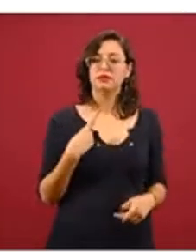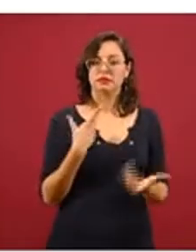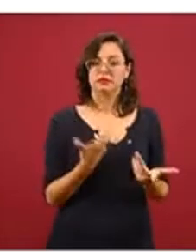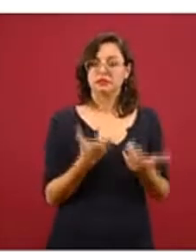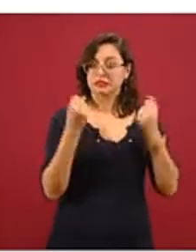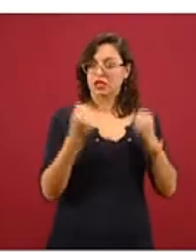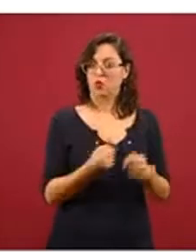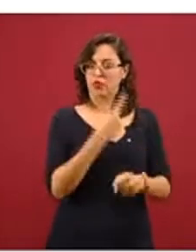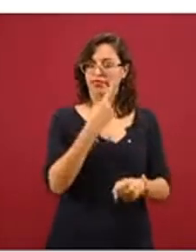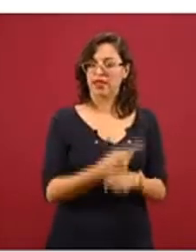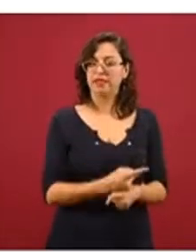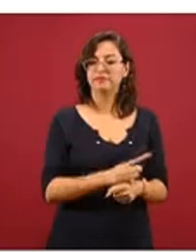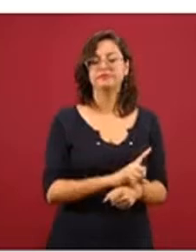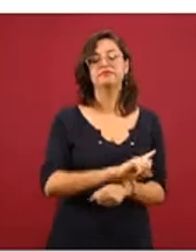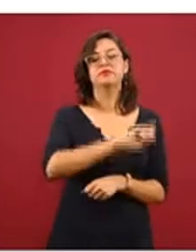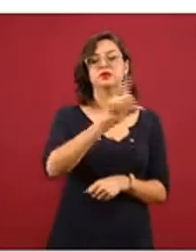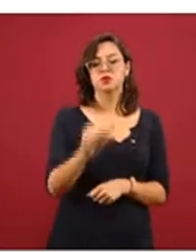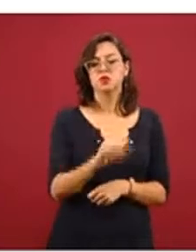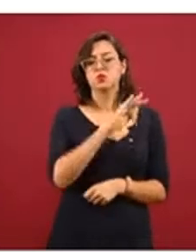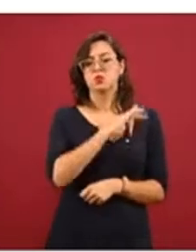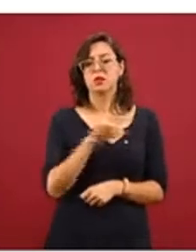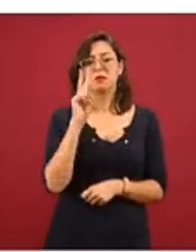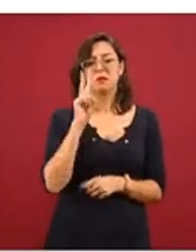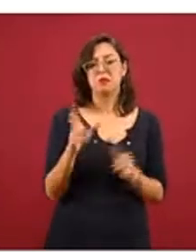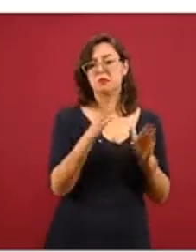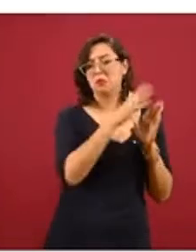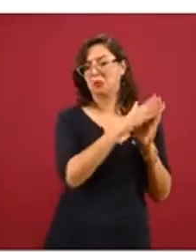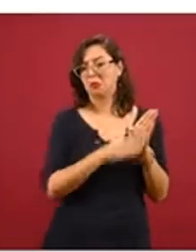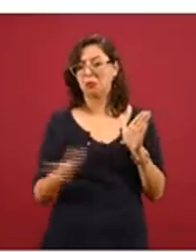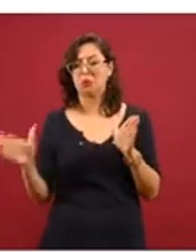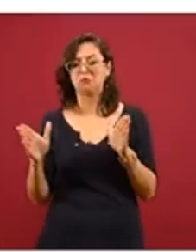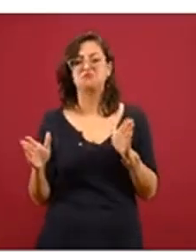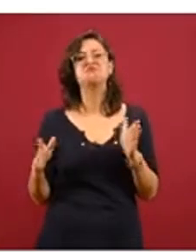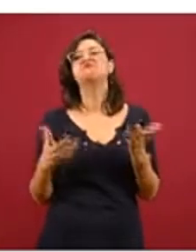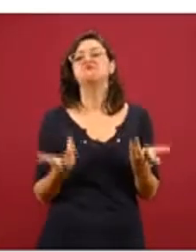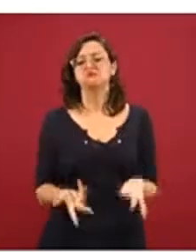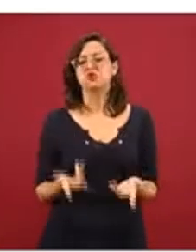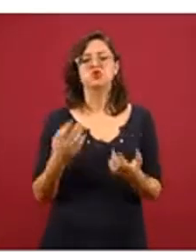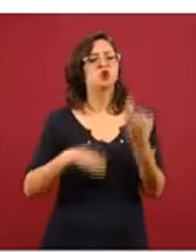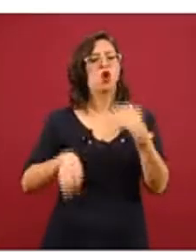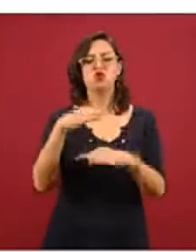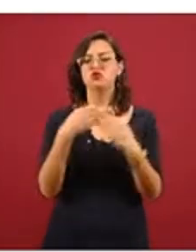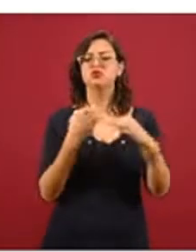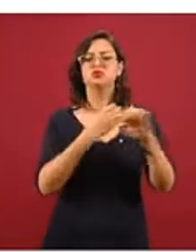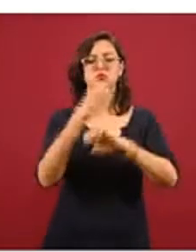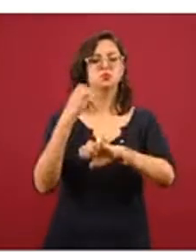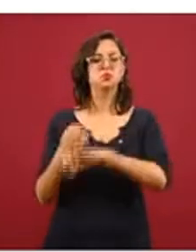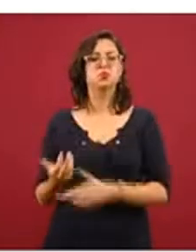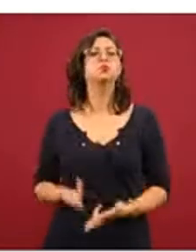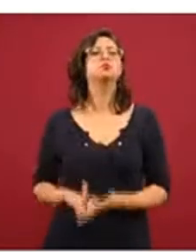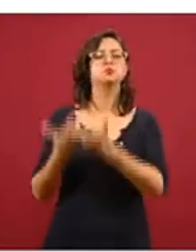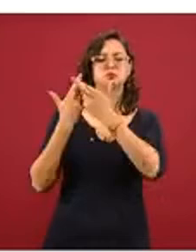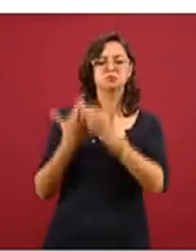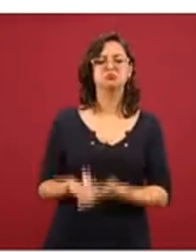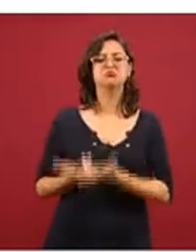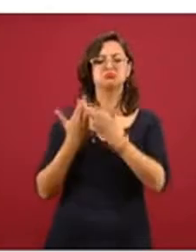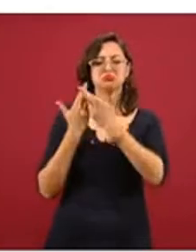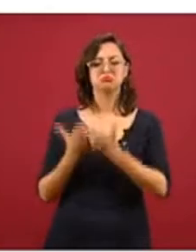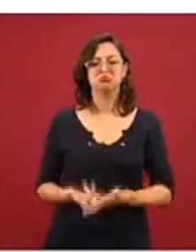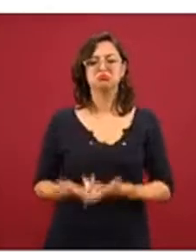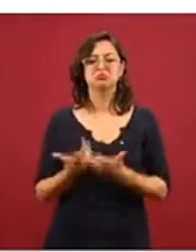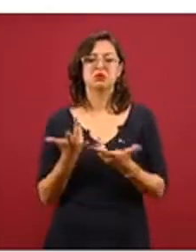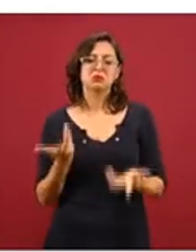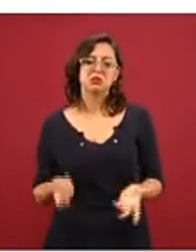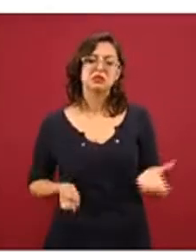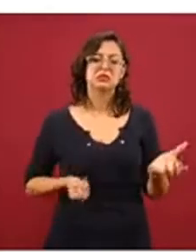seguridad. Después de esta entidad federativa, todas las demás están por encima de ese 30% y balanceando siempre entre